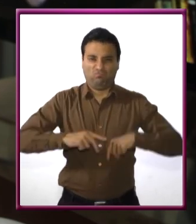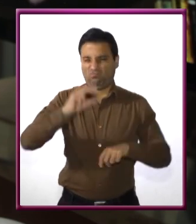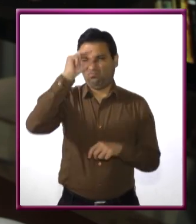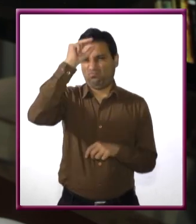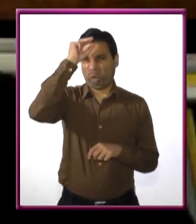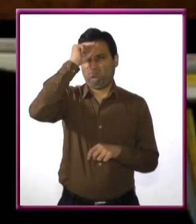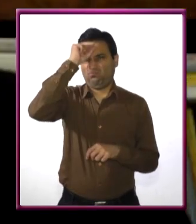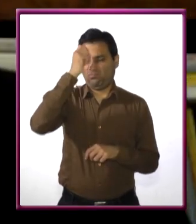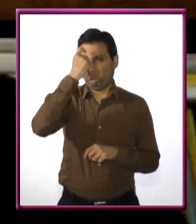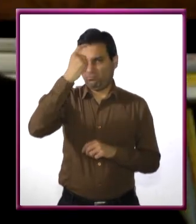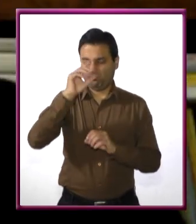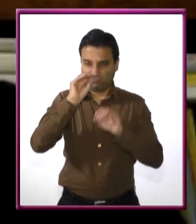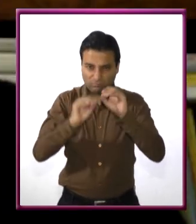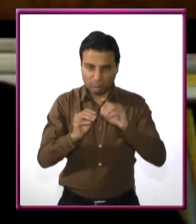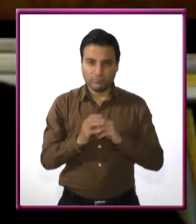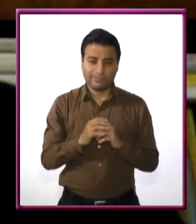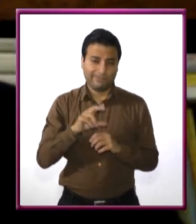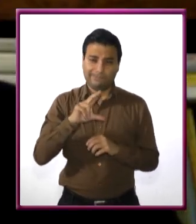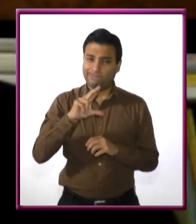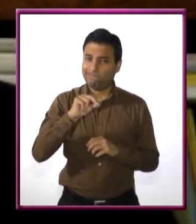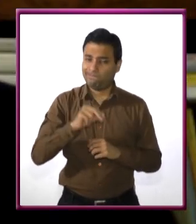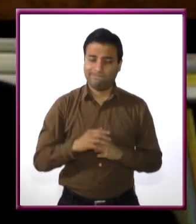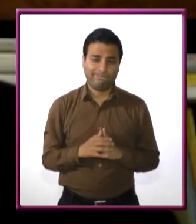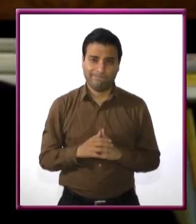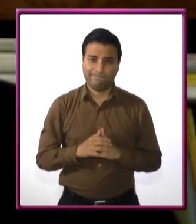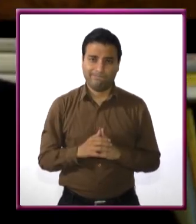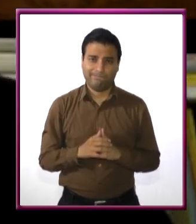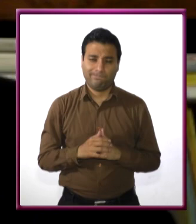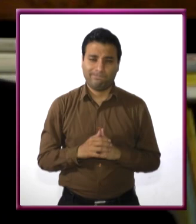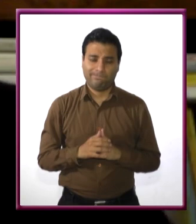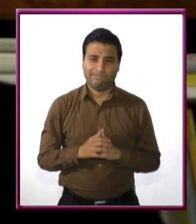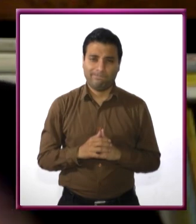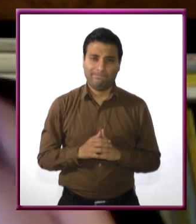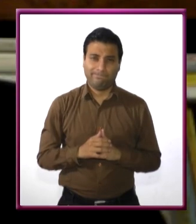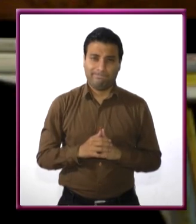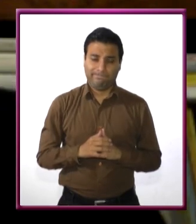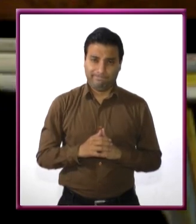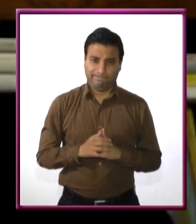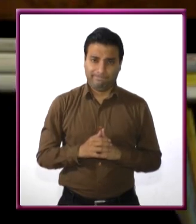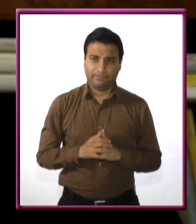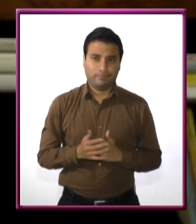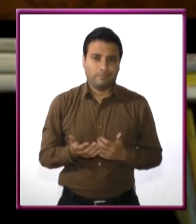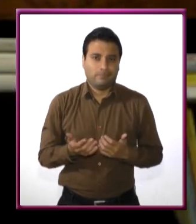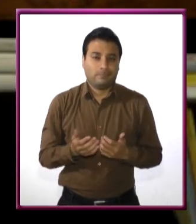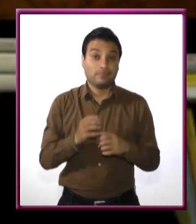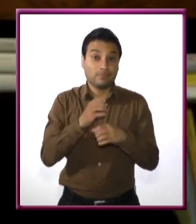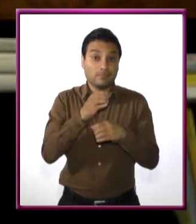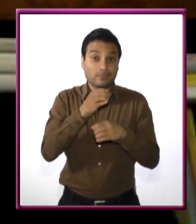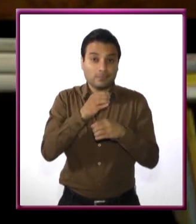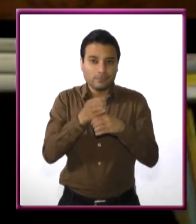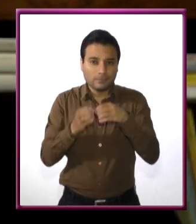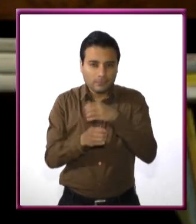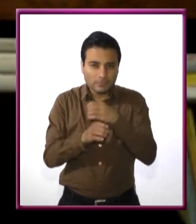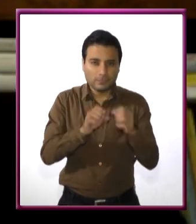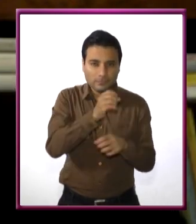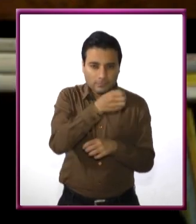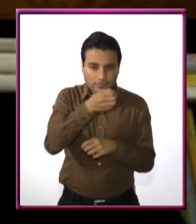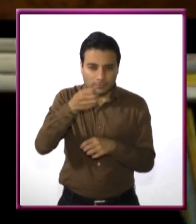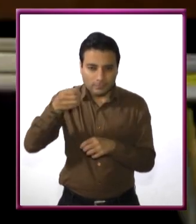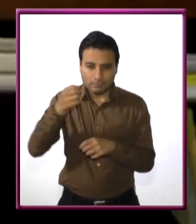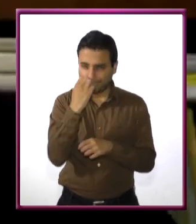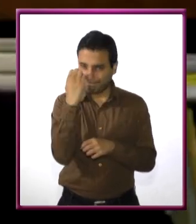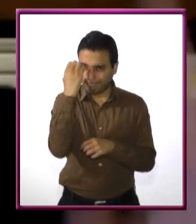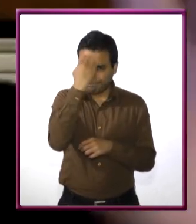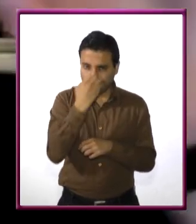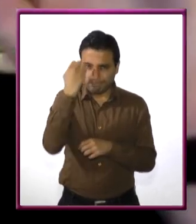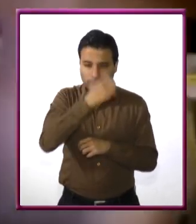genio. Pero hay buenas razones para pensar que, de hecho, la capacidad de reconocer patrones y razonar a partir de